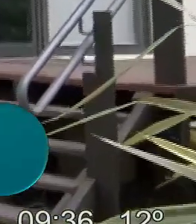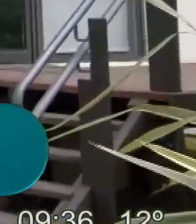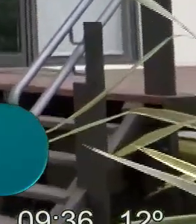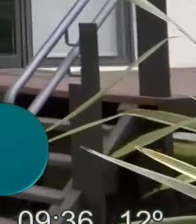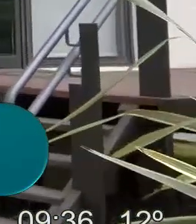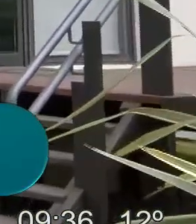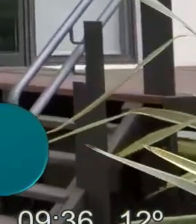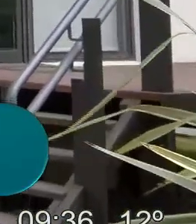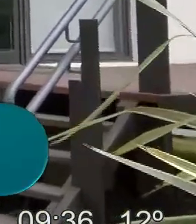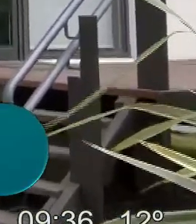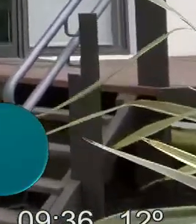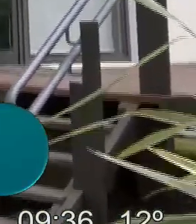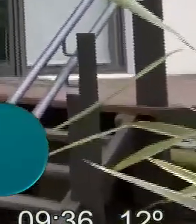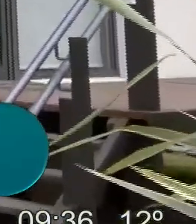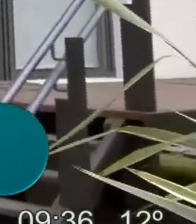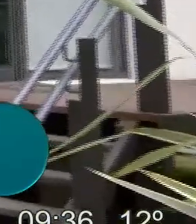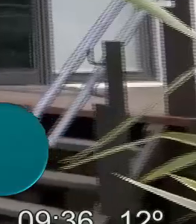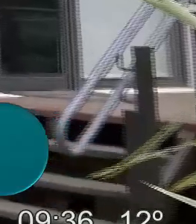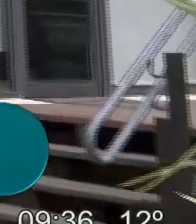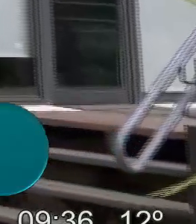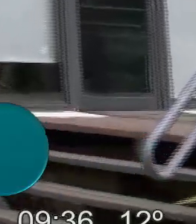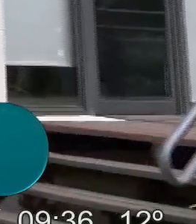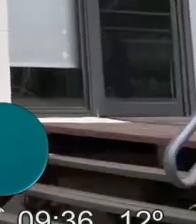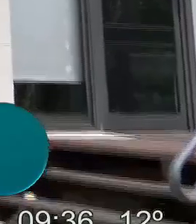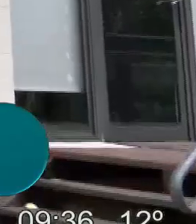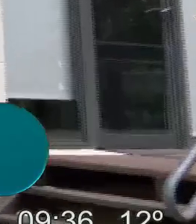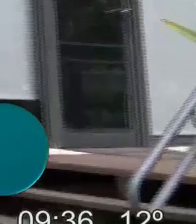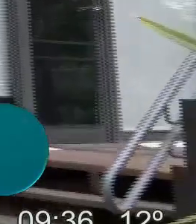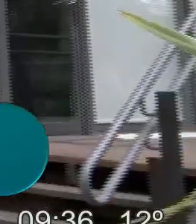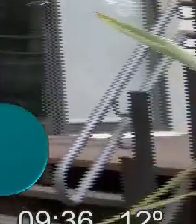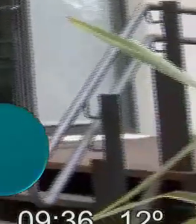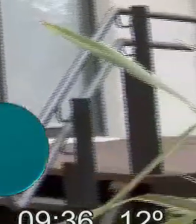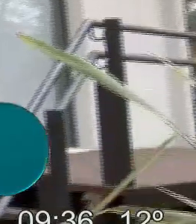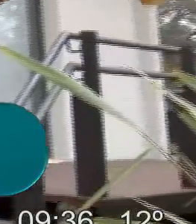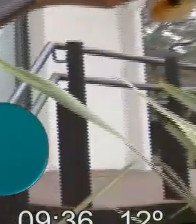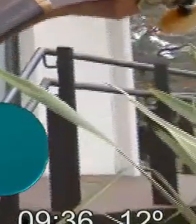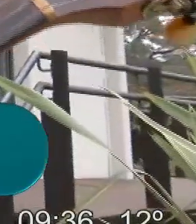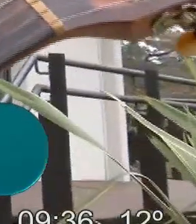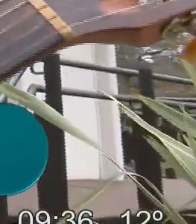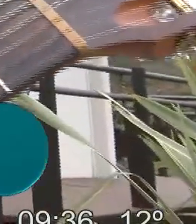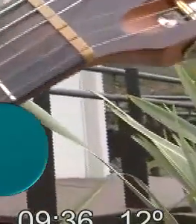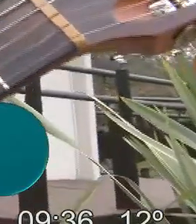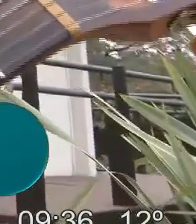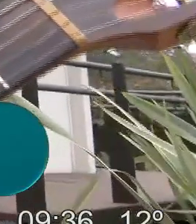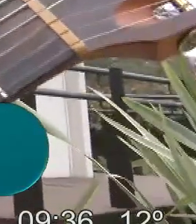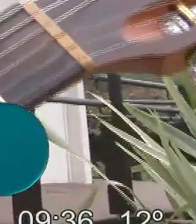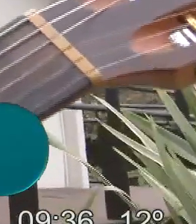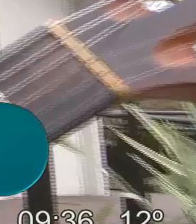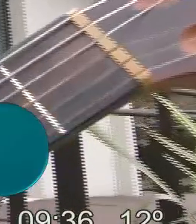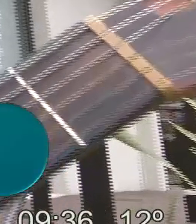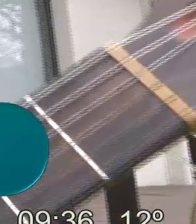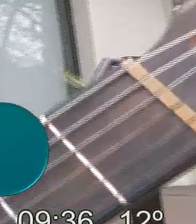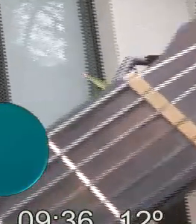a cuidarte el corazón. No me da el tiempo de pensar que para esto hay